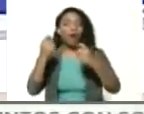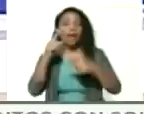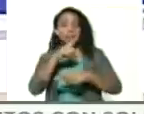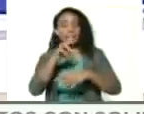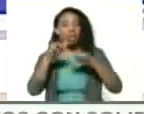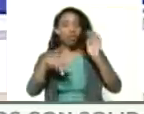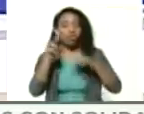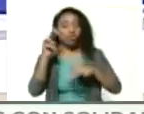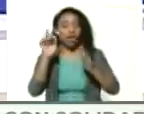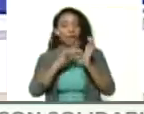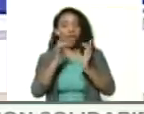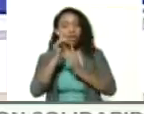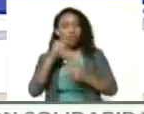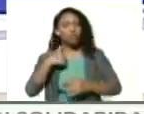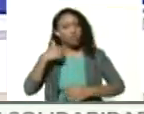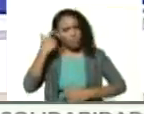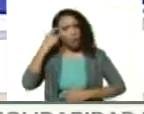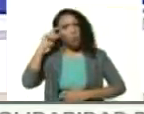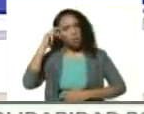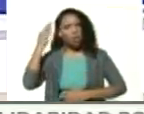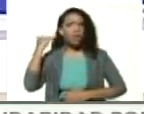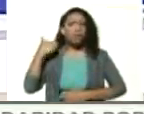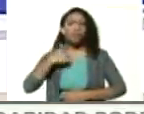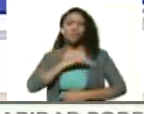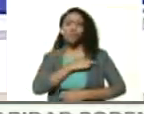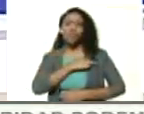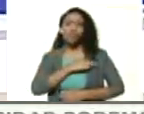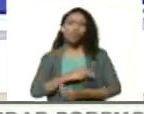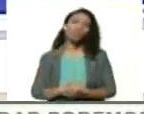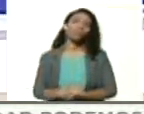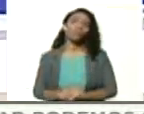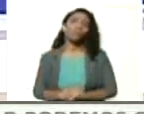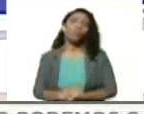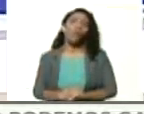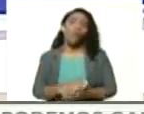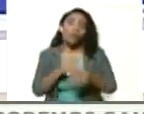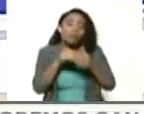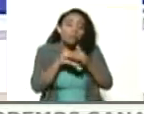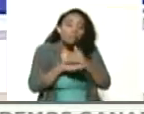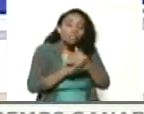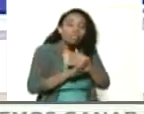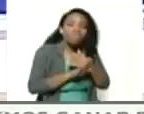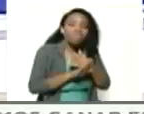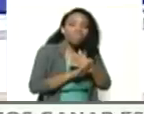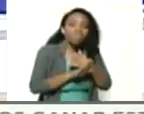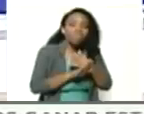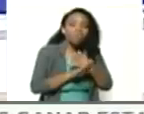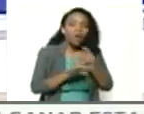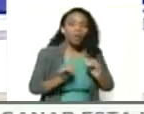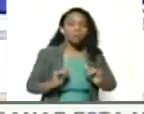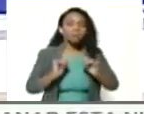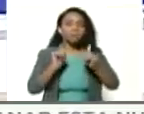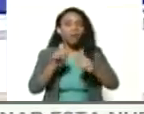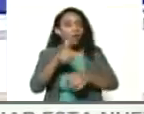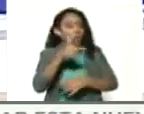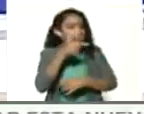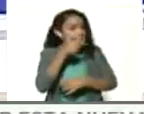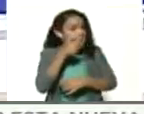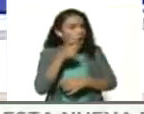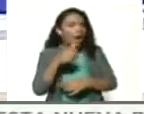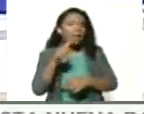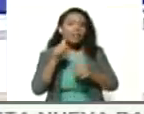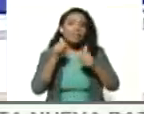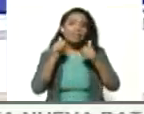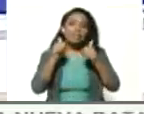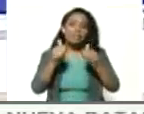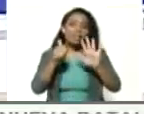yo recuerdo, donde estábamos nosotros resguardados, comenzamos a escuchar a las 6 de la